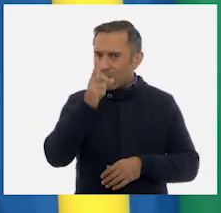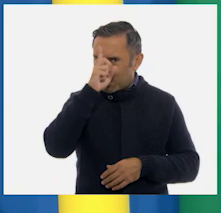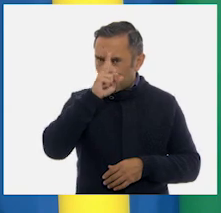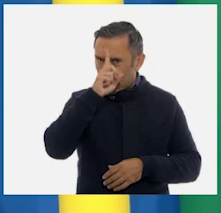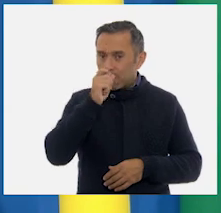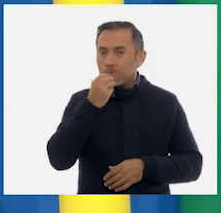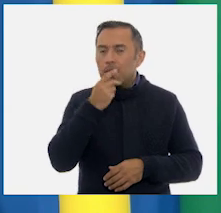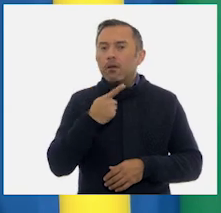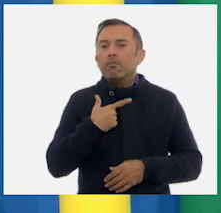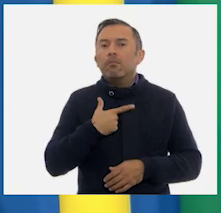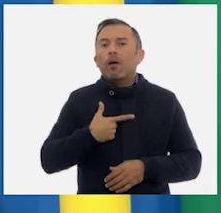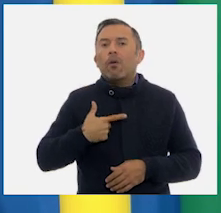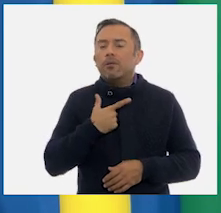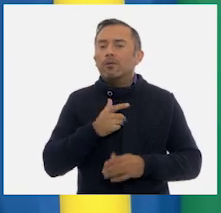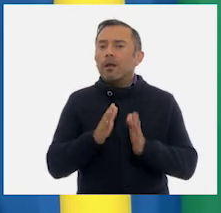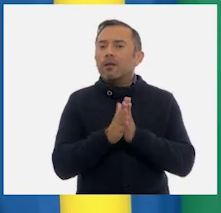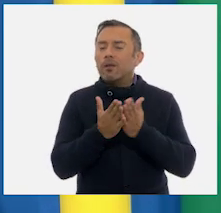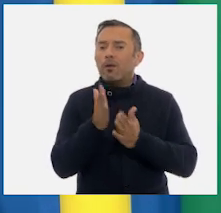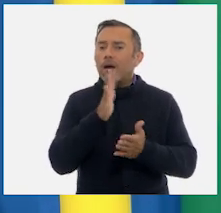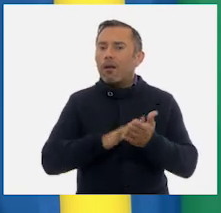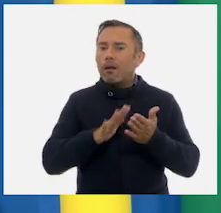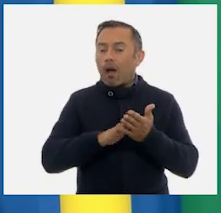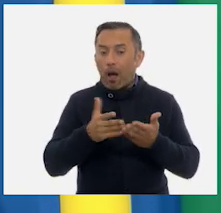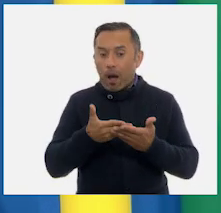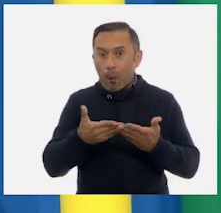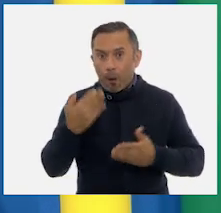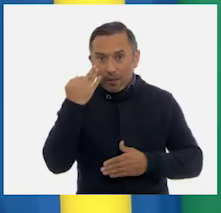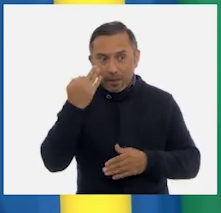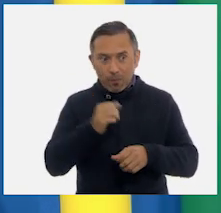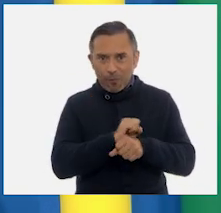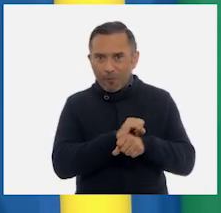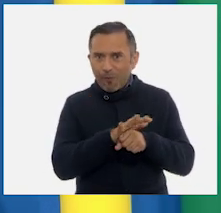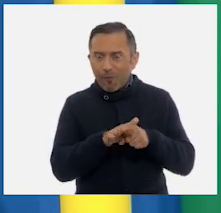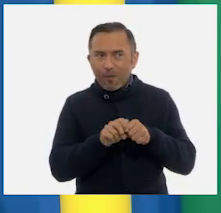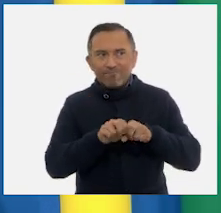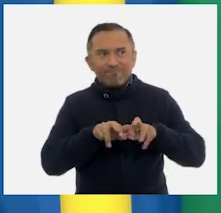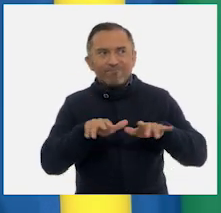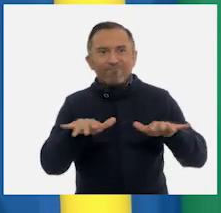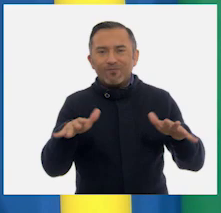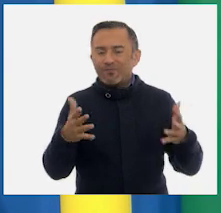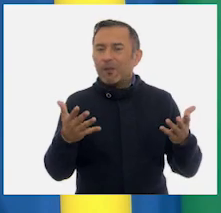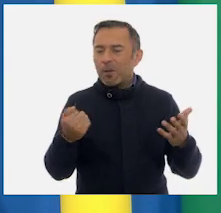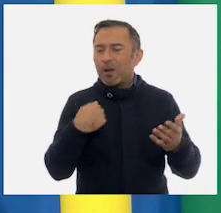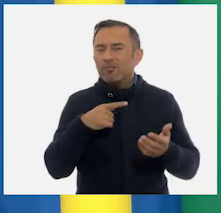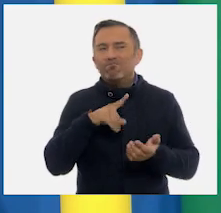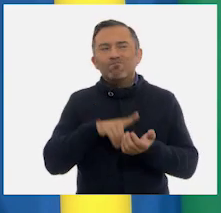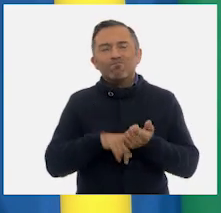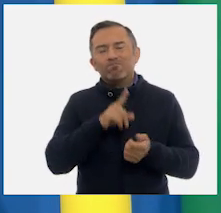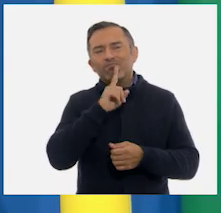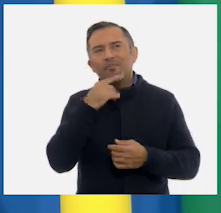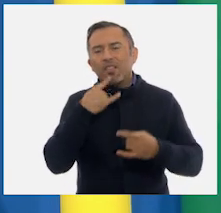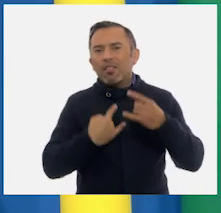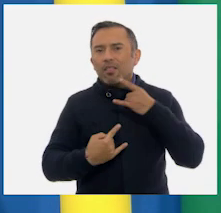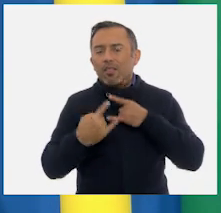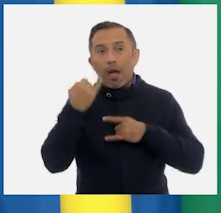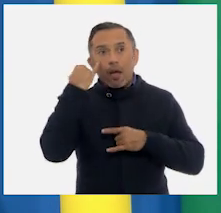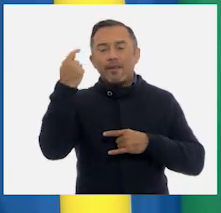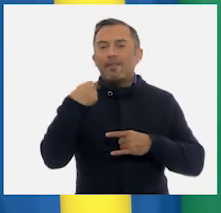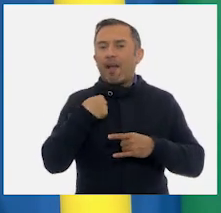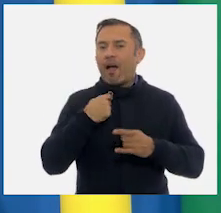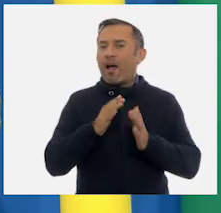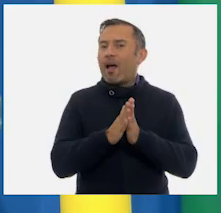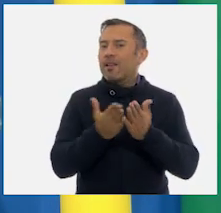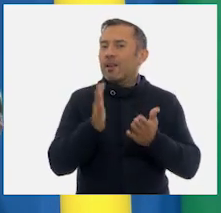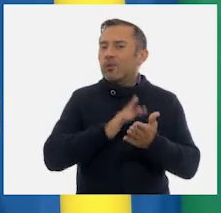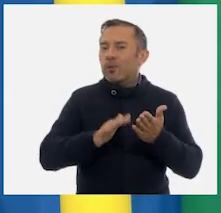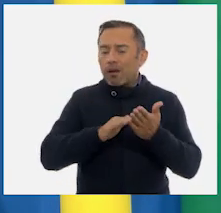leer literatura y durante esta época de pandemia he hallado pocas actividades más placenteras que esta, la de la lectura. Y hablando